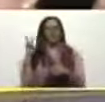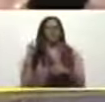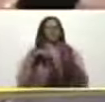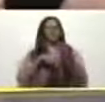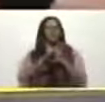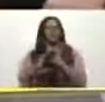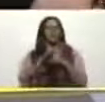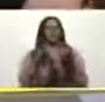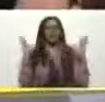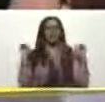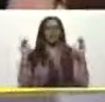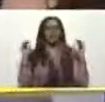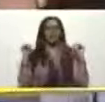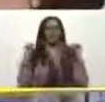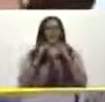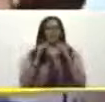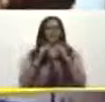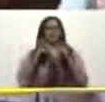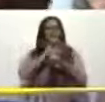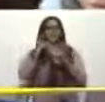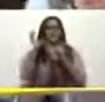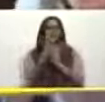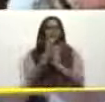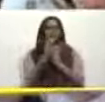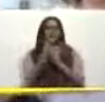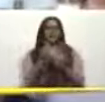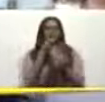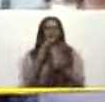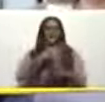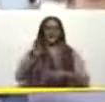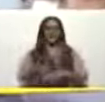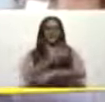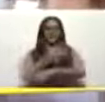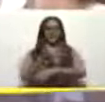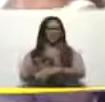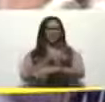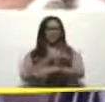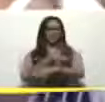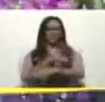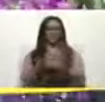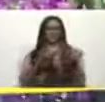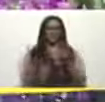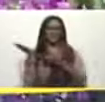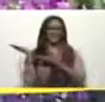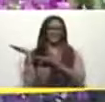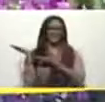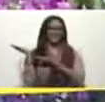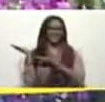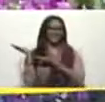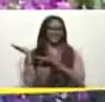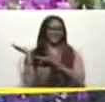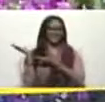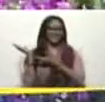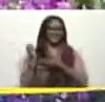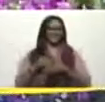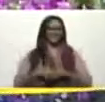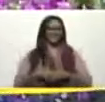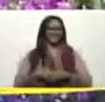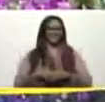vamos a despedirnos en esta Casa de la Cultura con buena música. Adelante.